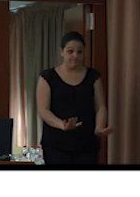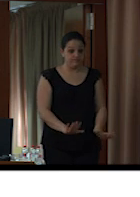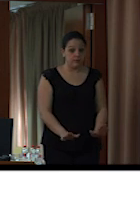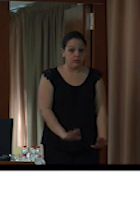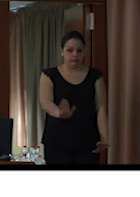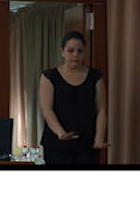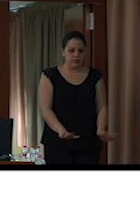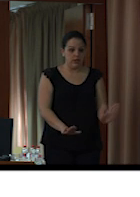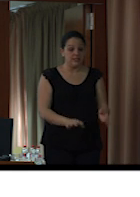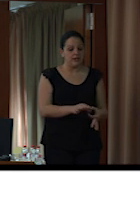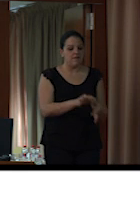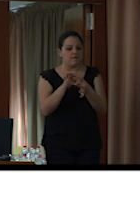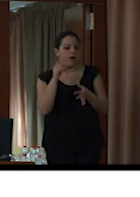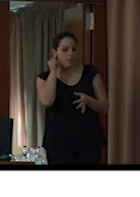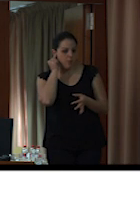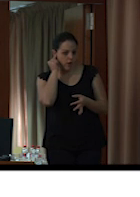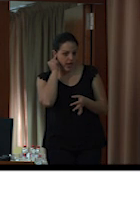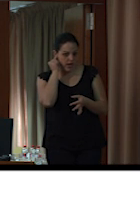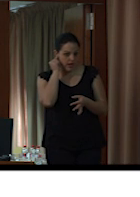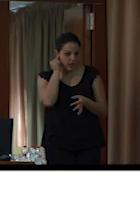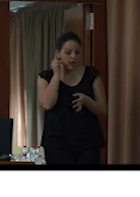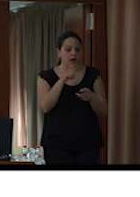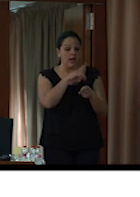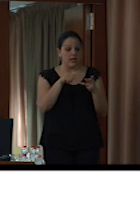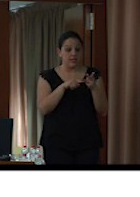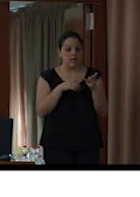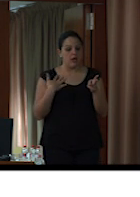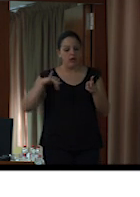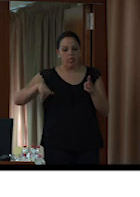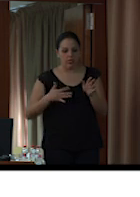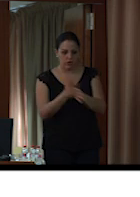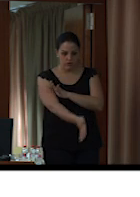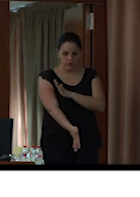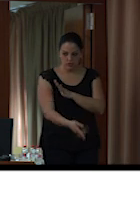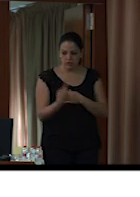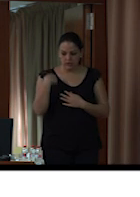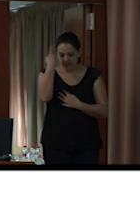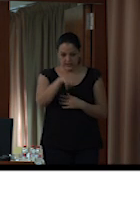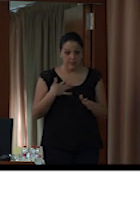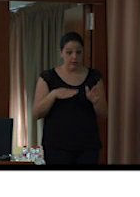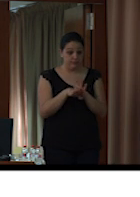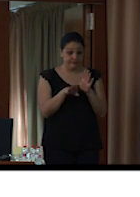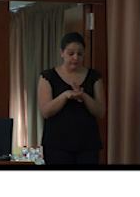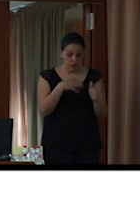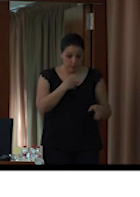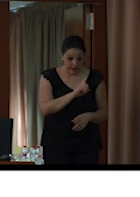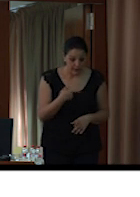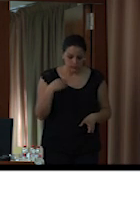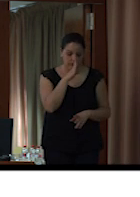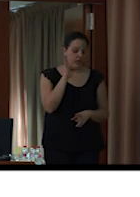ser mujer, con el padecimiento de fibromialgia y con el síndrome de fatiga crónica. Como ya sé que no va a funcionar, os voy a poner